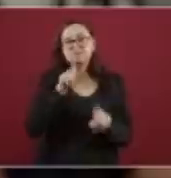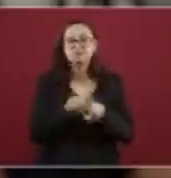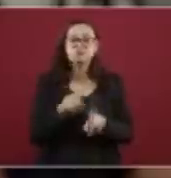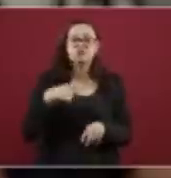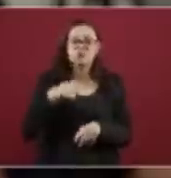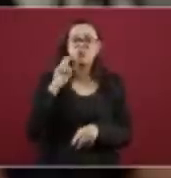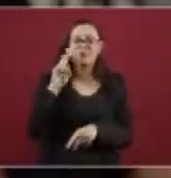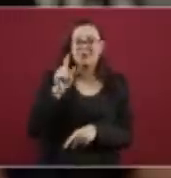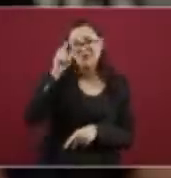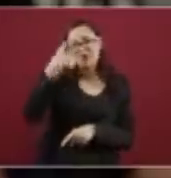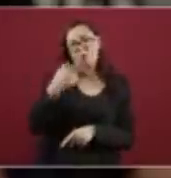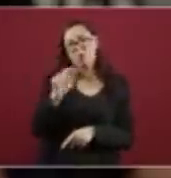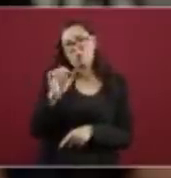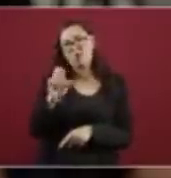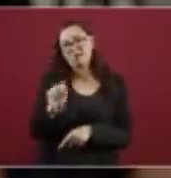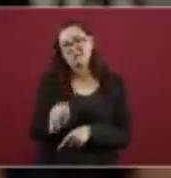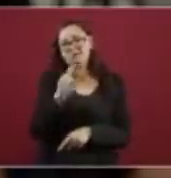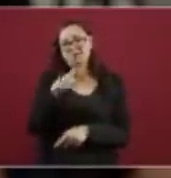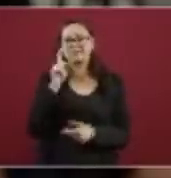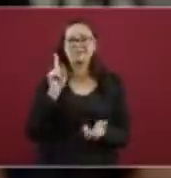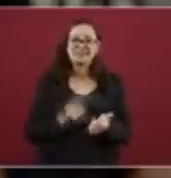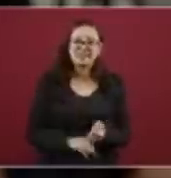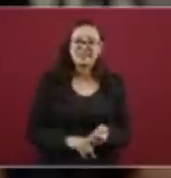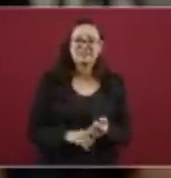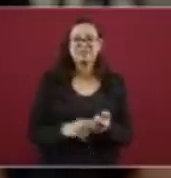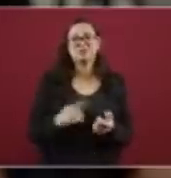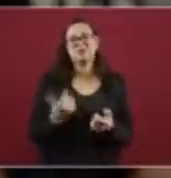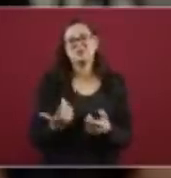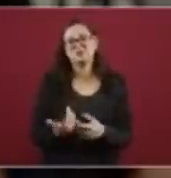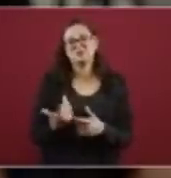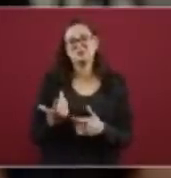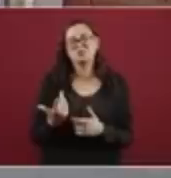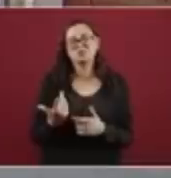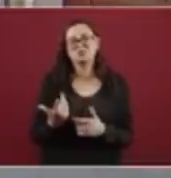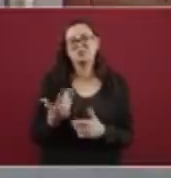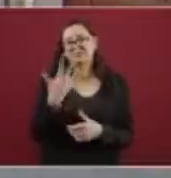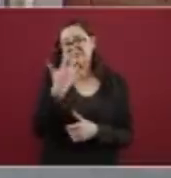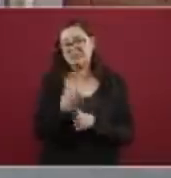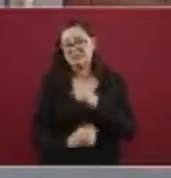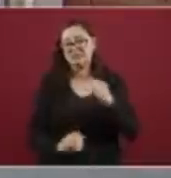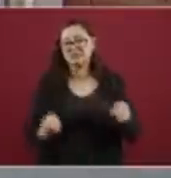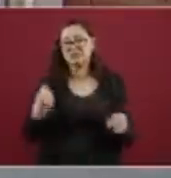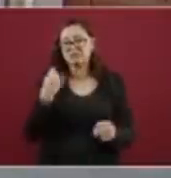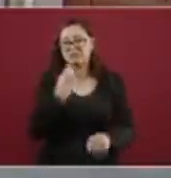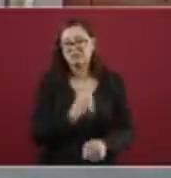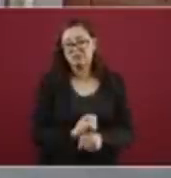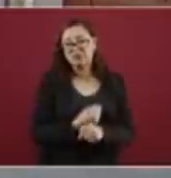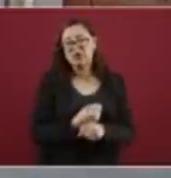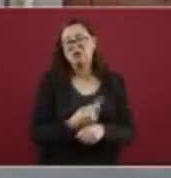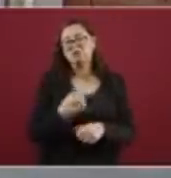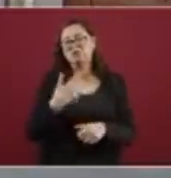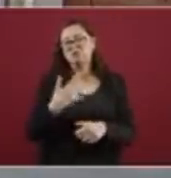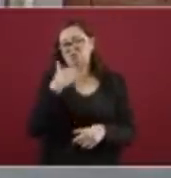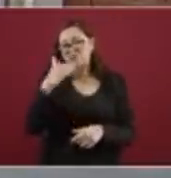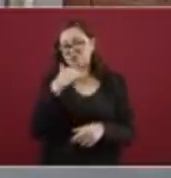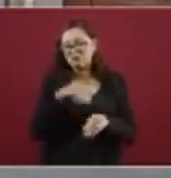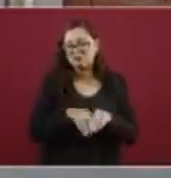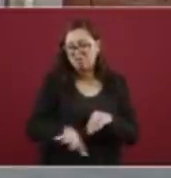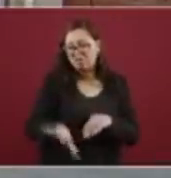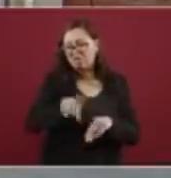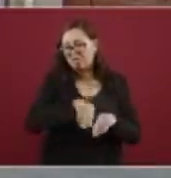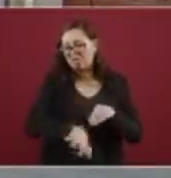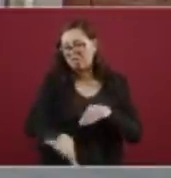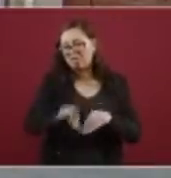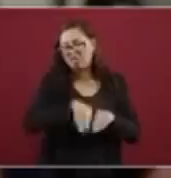campaña, tenemos un problema con los derrames que ya van a cumplir cinco años, este agosto que viene. El asunto es que hubo